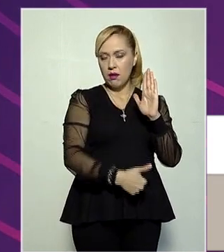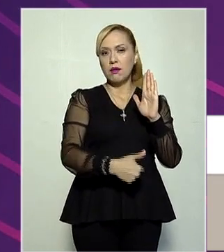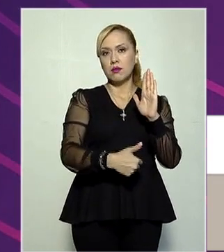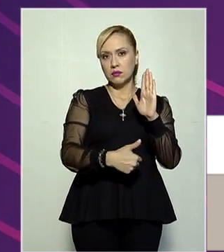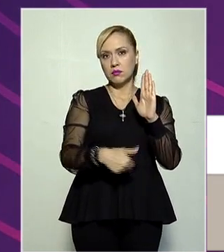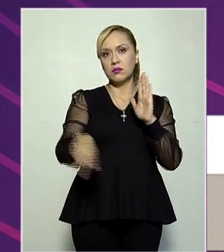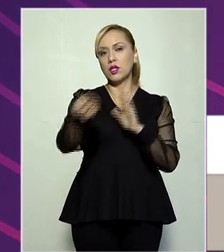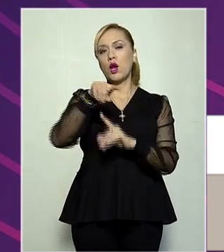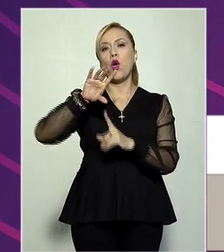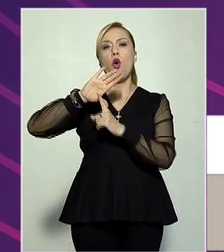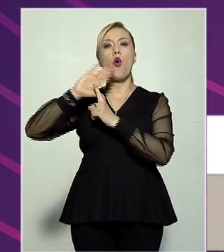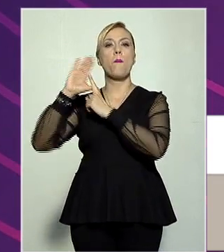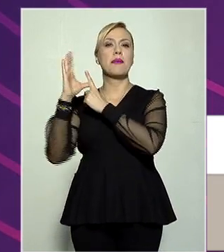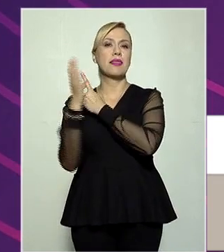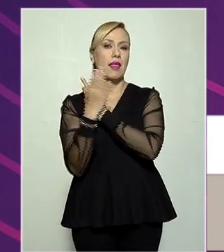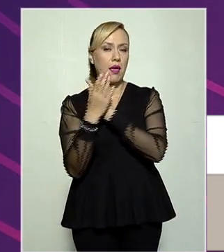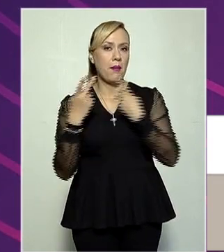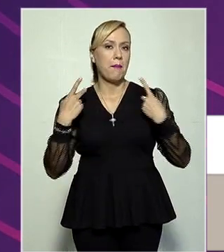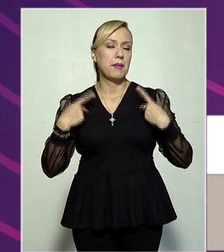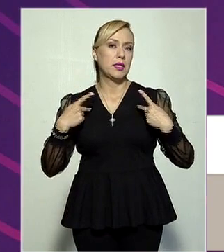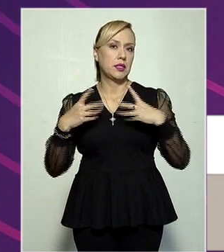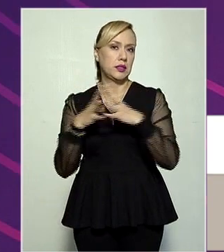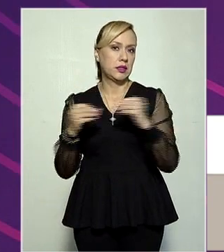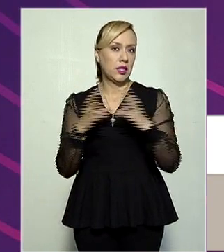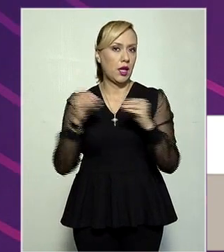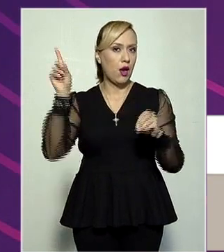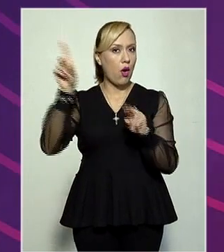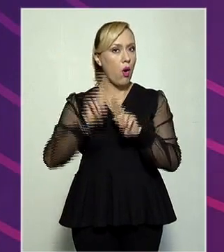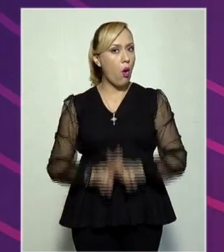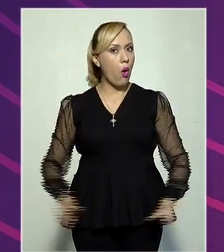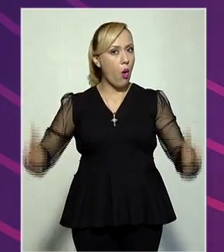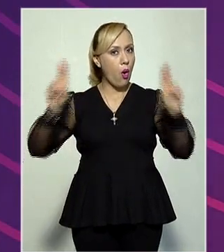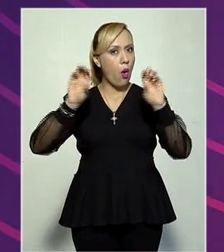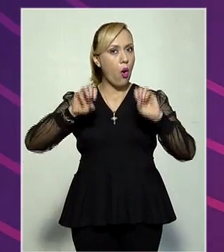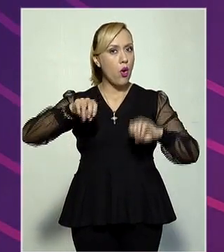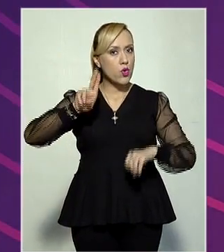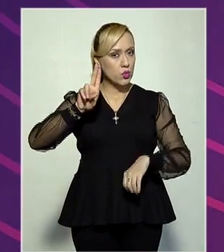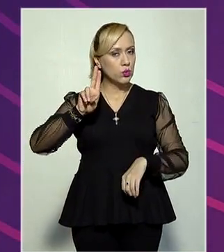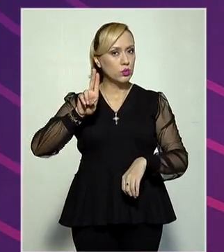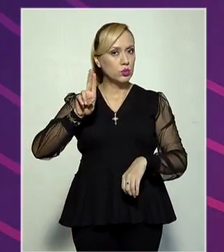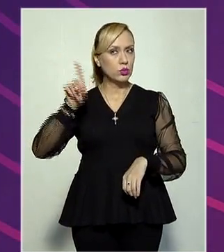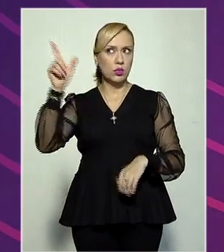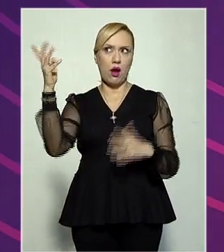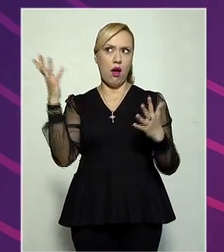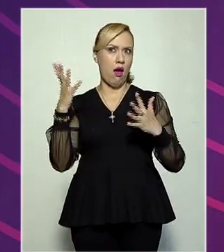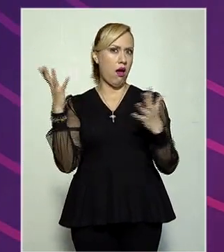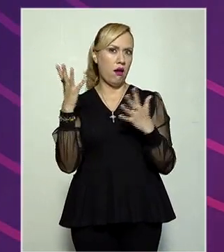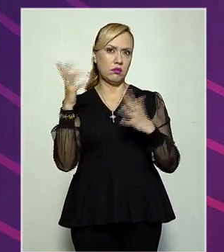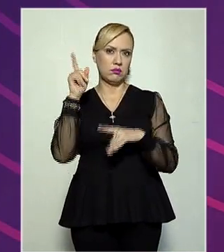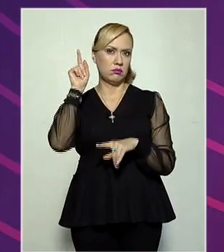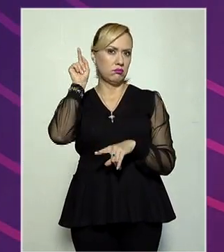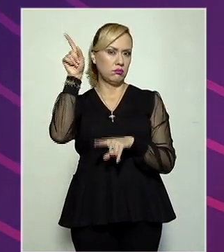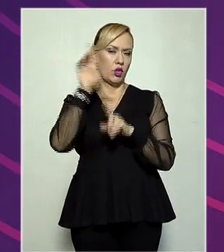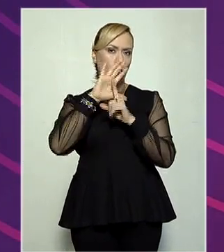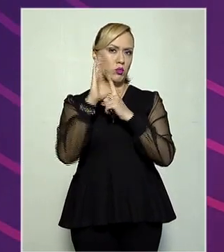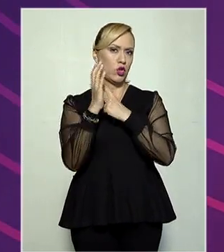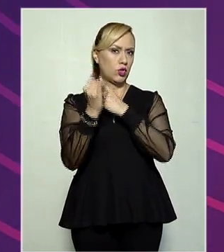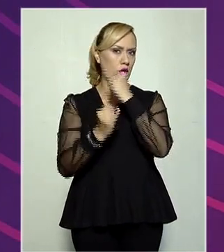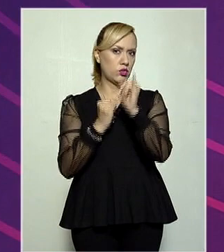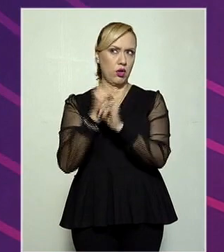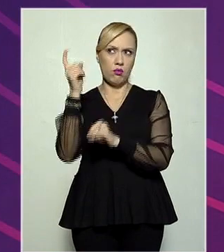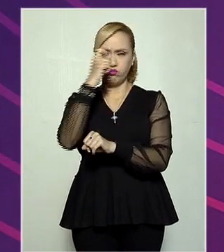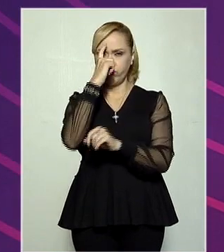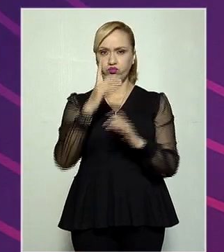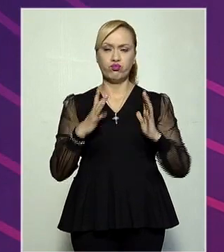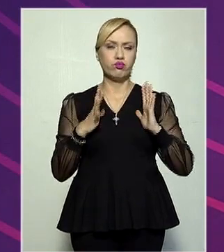del Comité contra las Desapariciones Forzadas de la ONU, que es creado por la Convención Internacional que ya se mencionó.